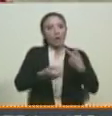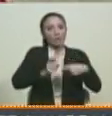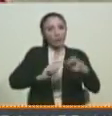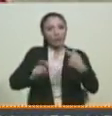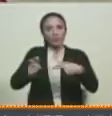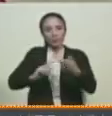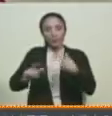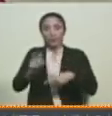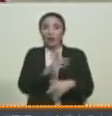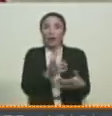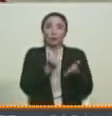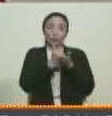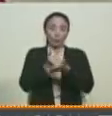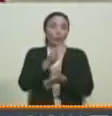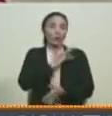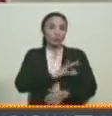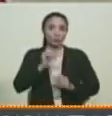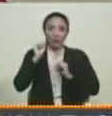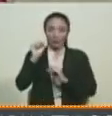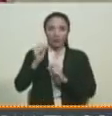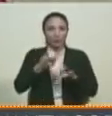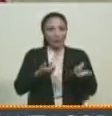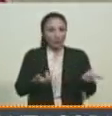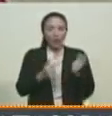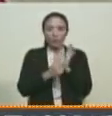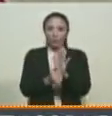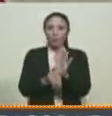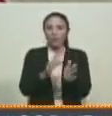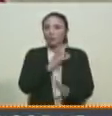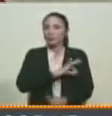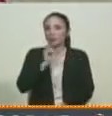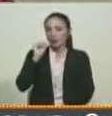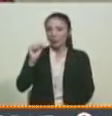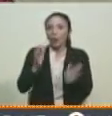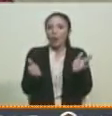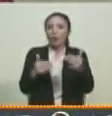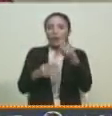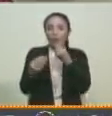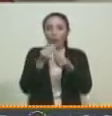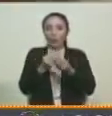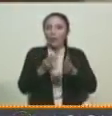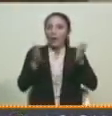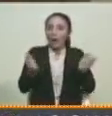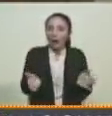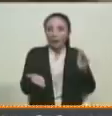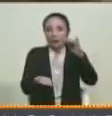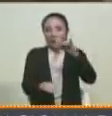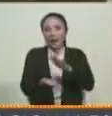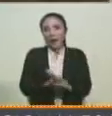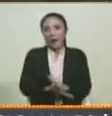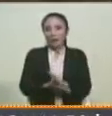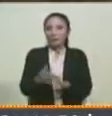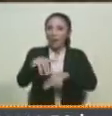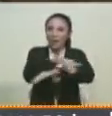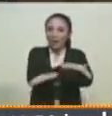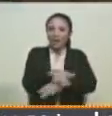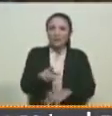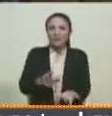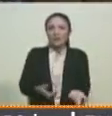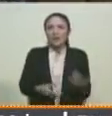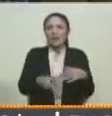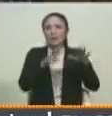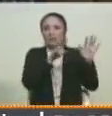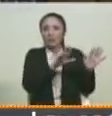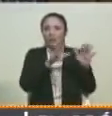respuesta socialista, solidaria, cristiana. Los CLAP, sin lugar a dudas. Una caja de CLAP te cuesta 100.000 bolívares,